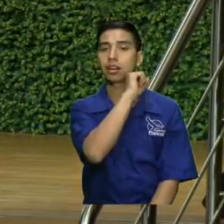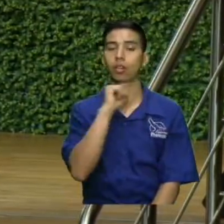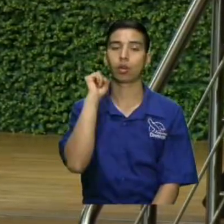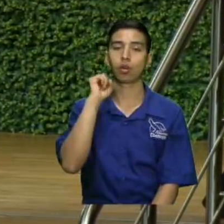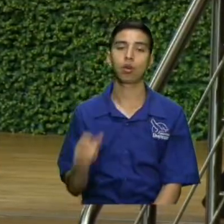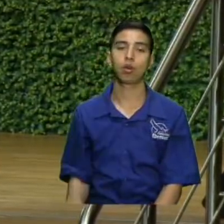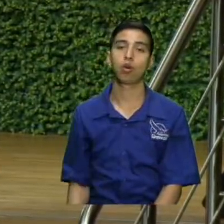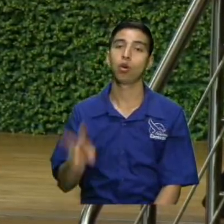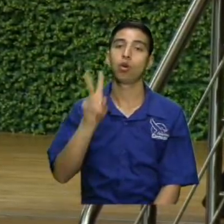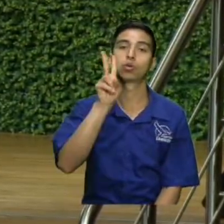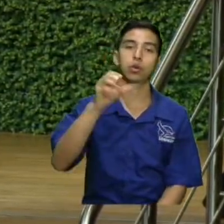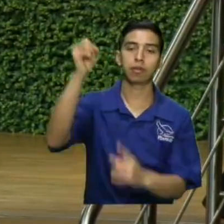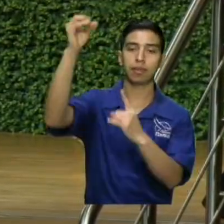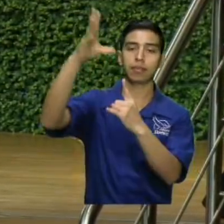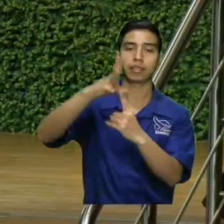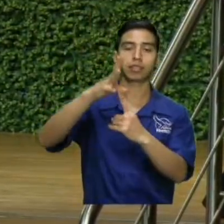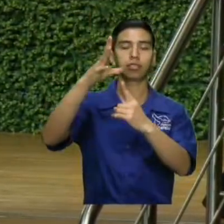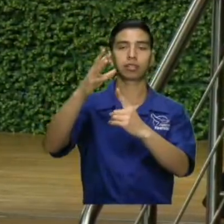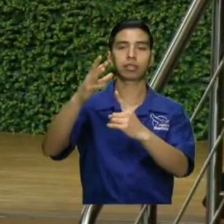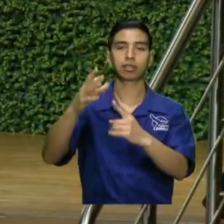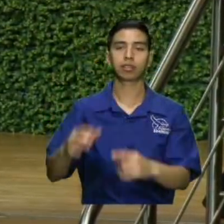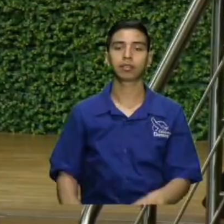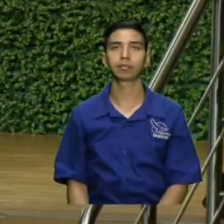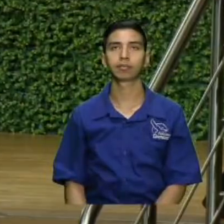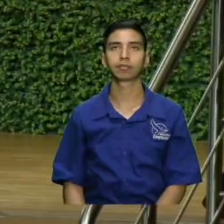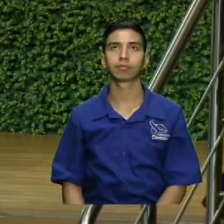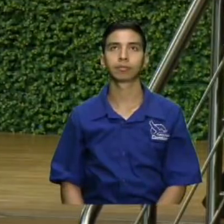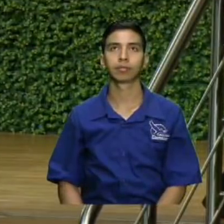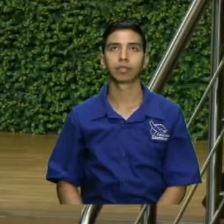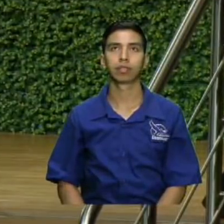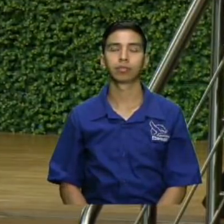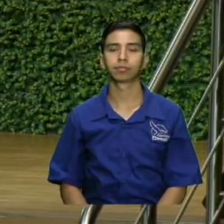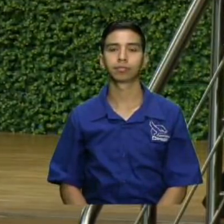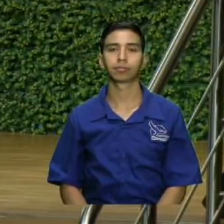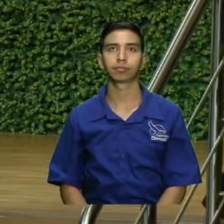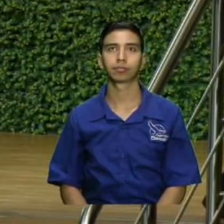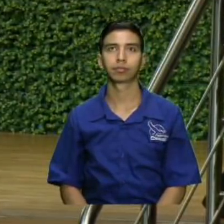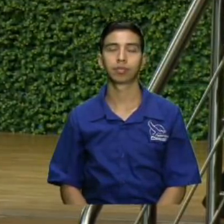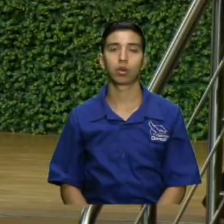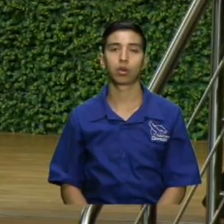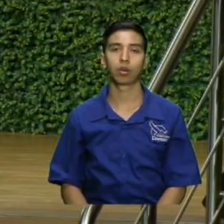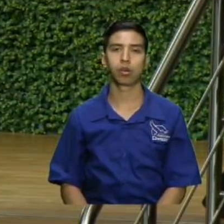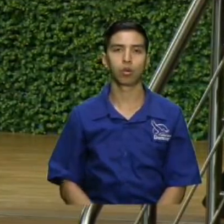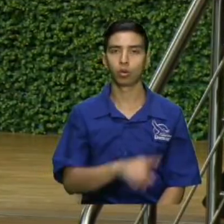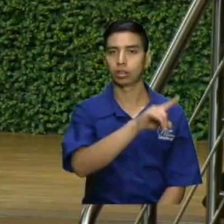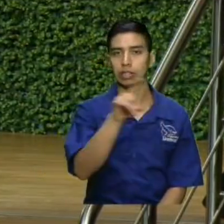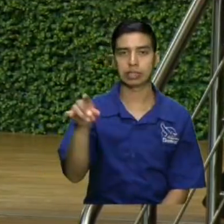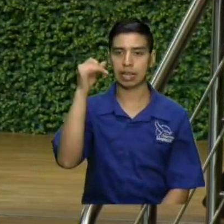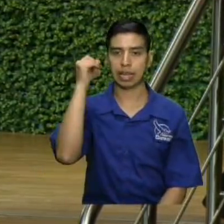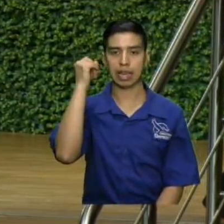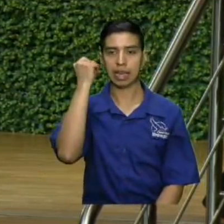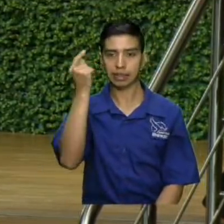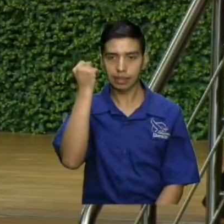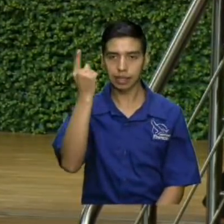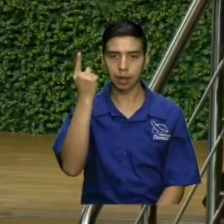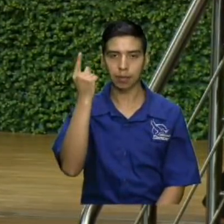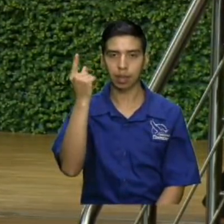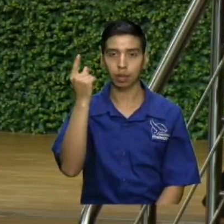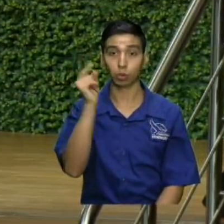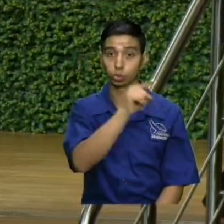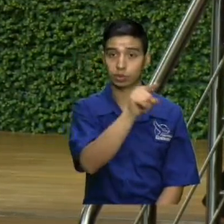doble porción. Quedamos hoy, por favor, quedamos bien claro con esto. Usted tiene derecho a doble